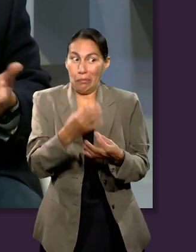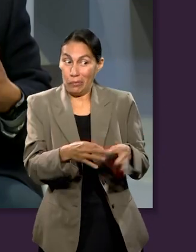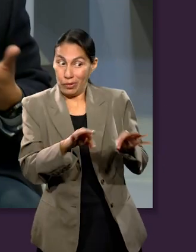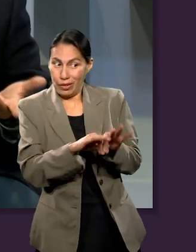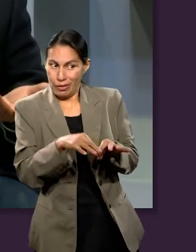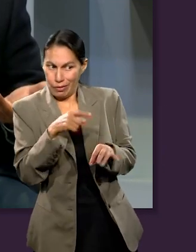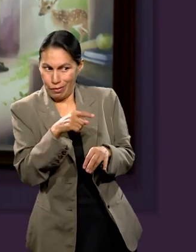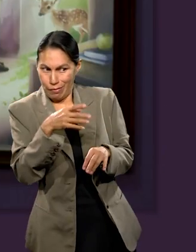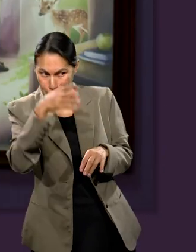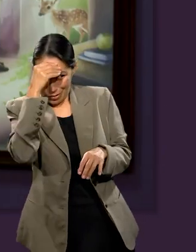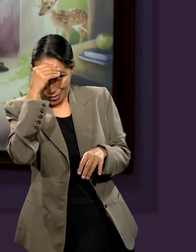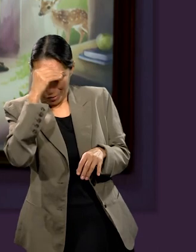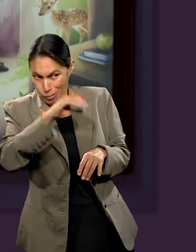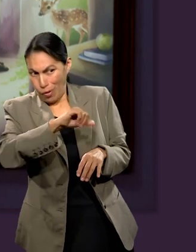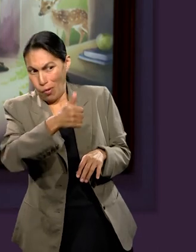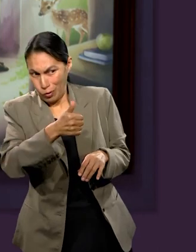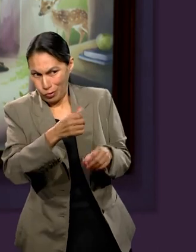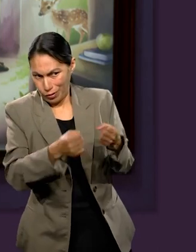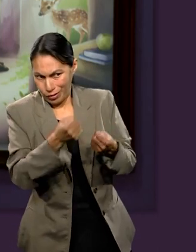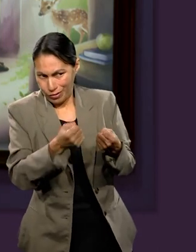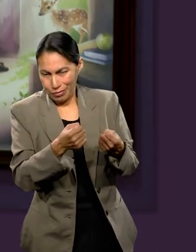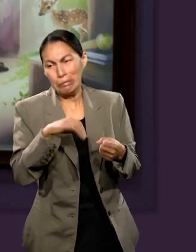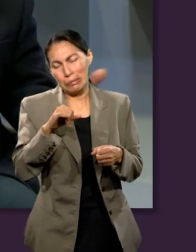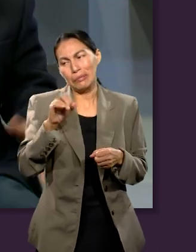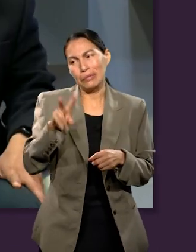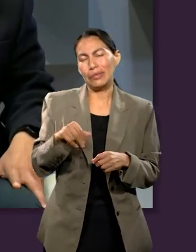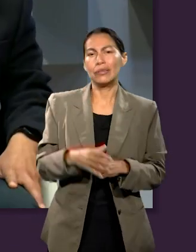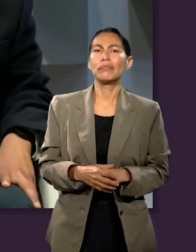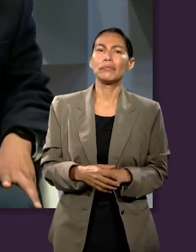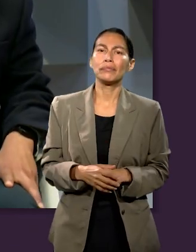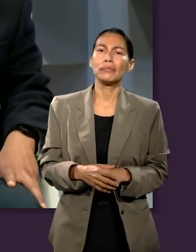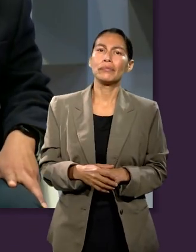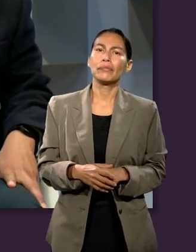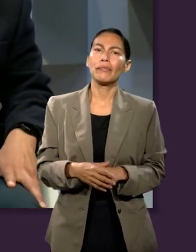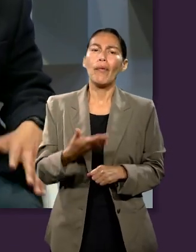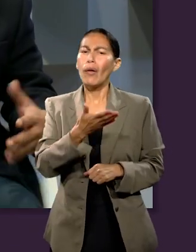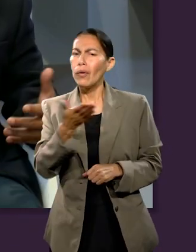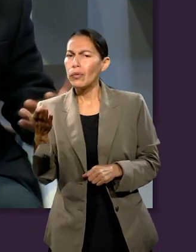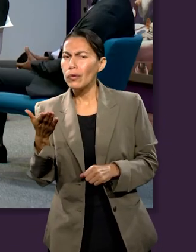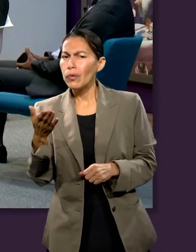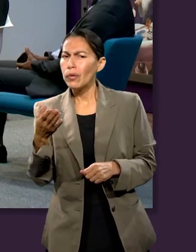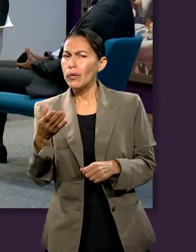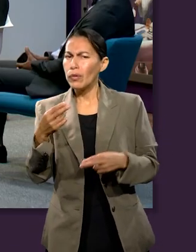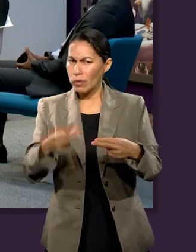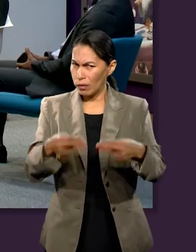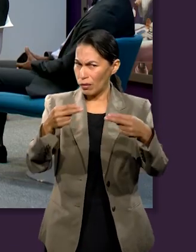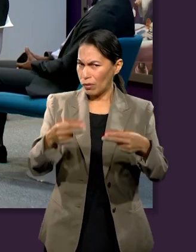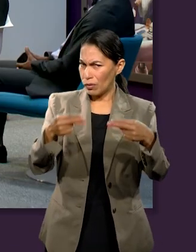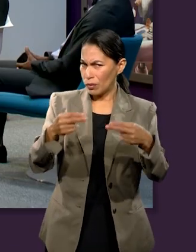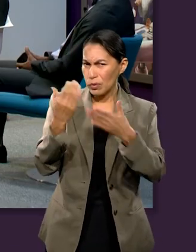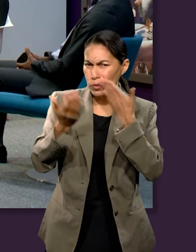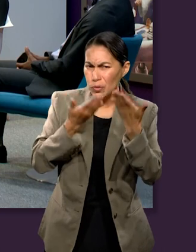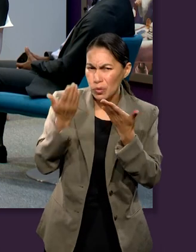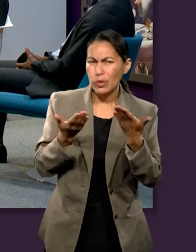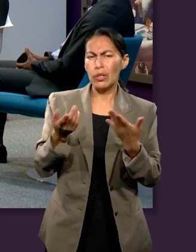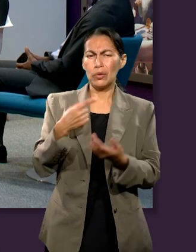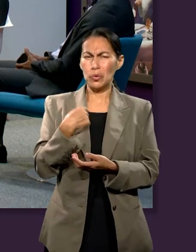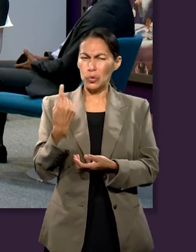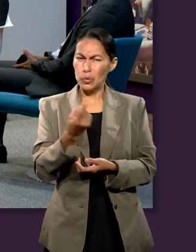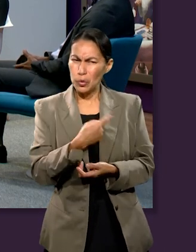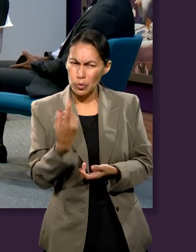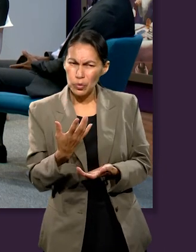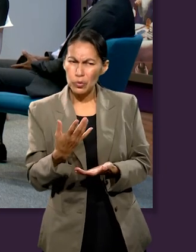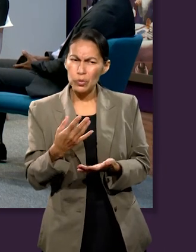la lección para el segundo auto no frania tú estás en el área de negocios